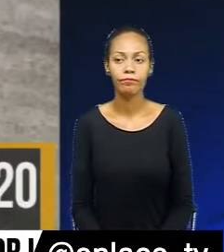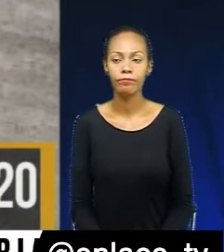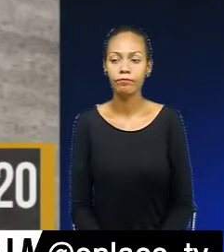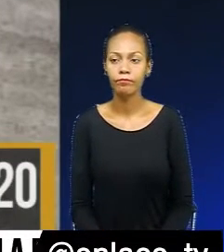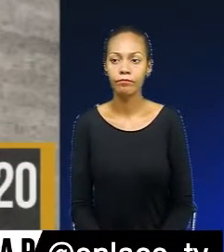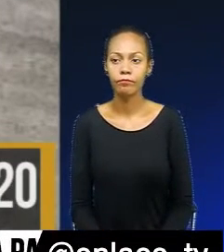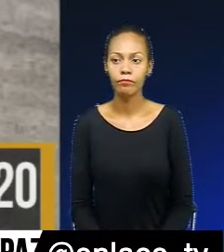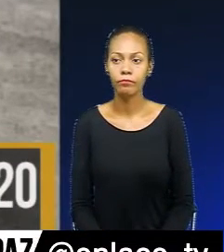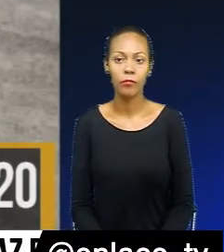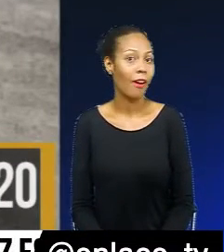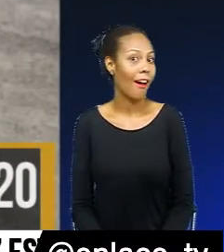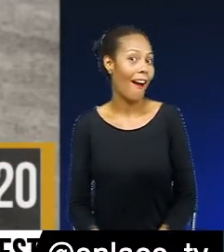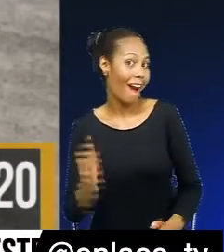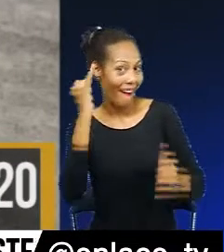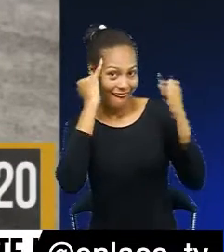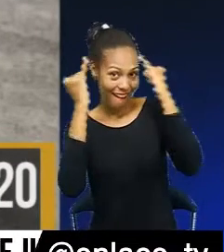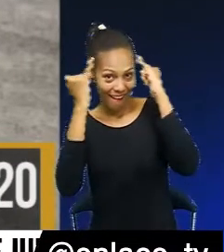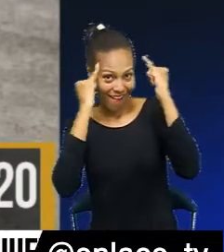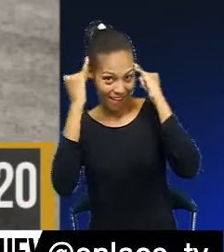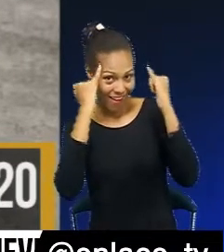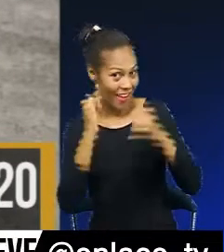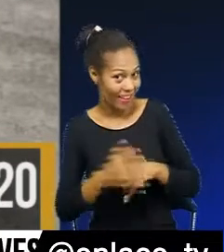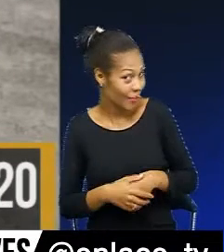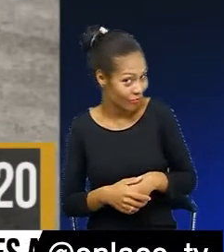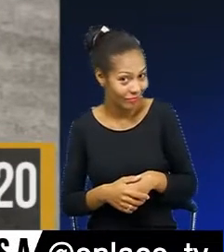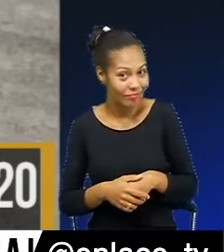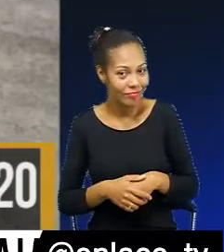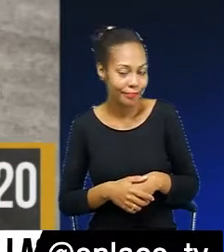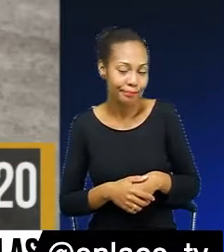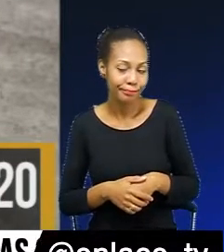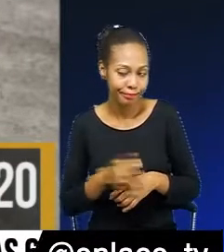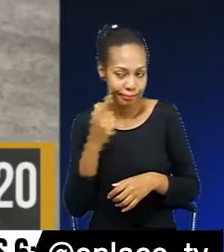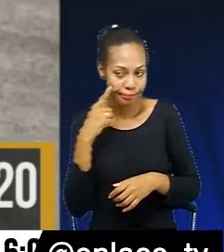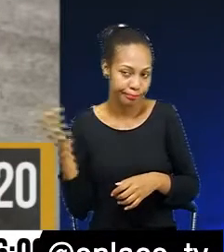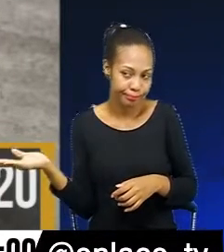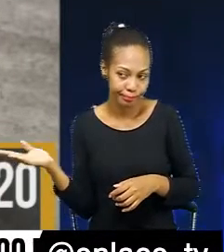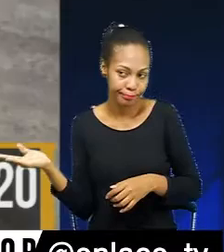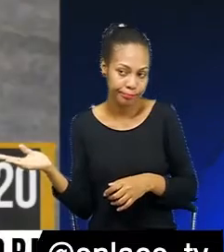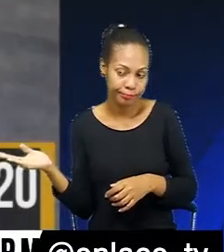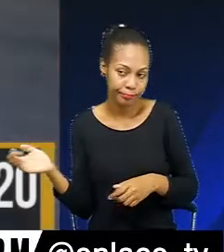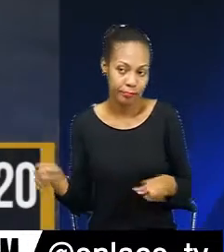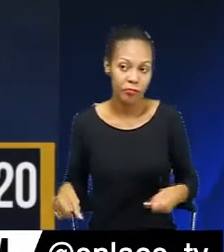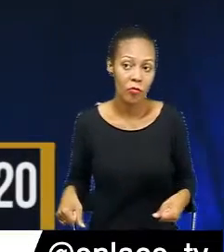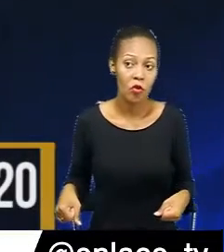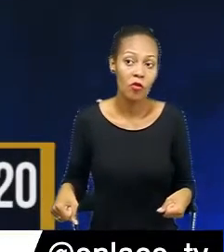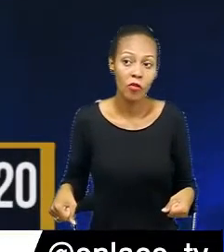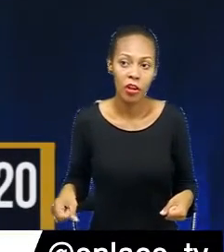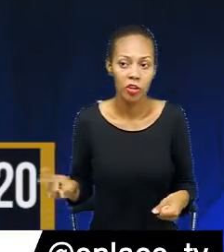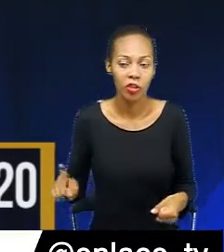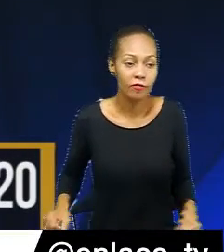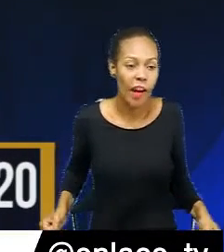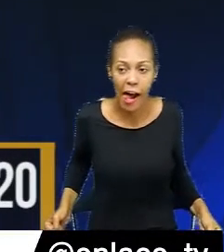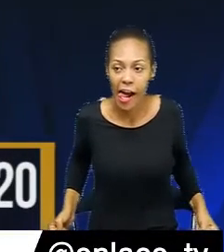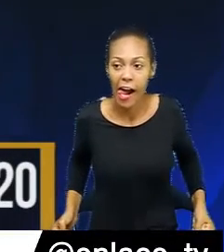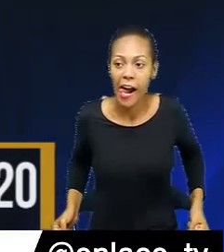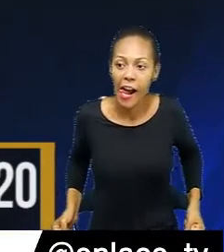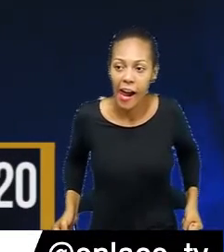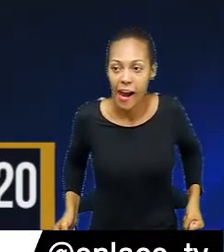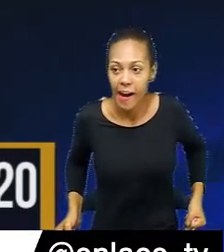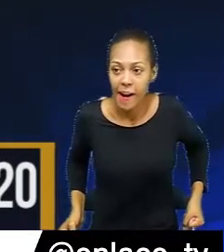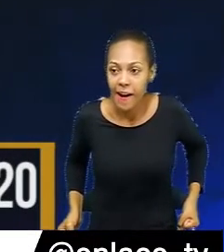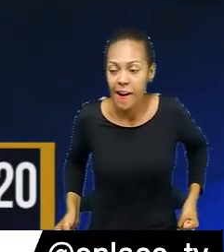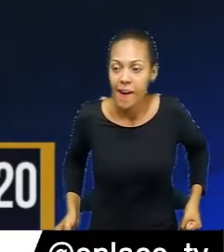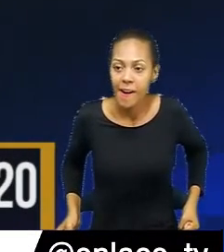de creatividad se trata a la hora del transporte, esta idea de no dejar la carretilla llamó la atención de nuestro reportero. Además